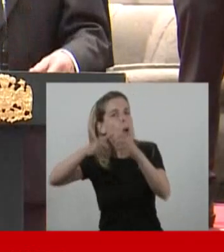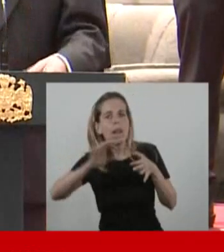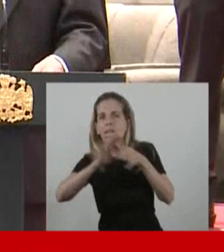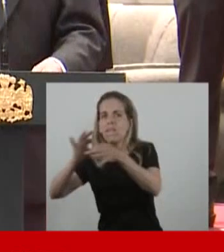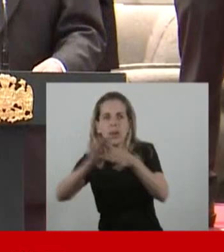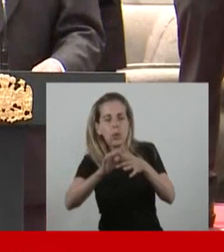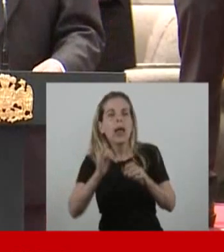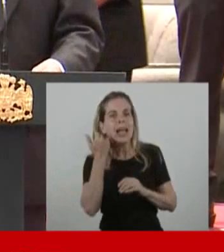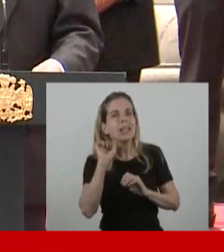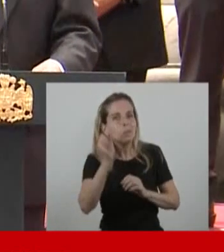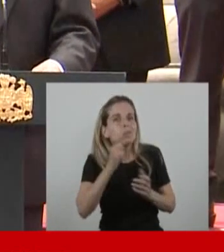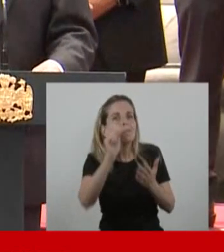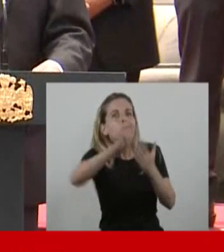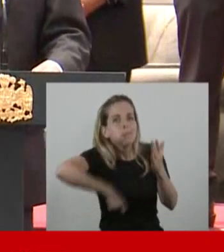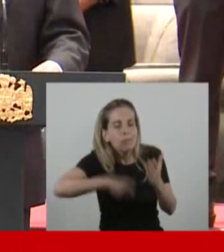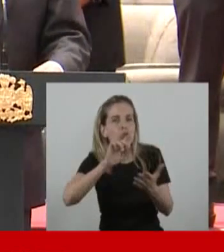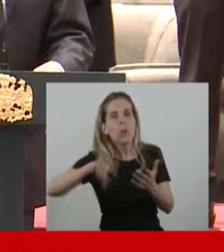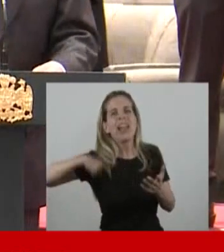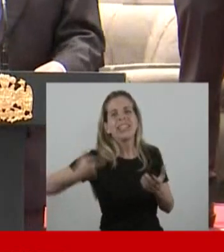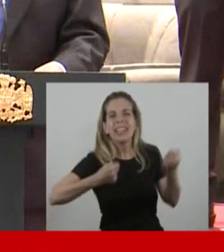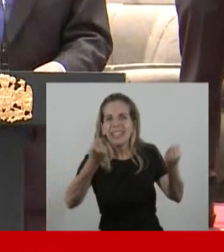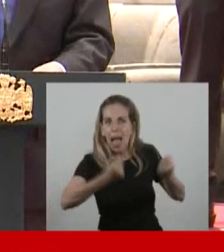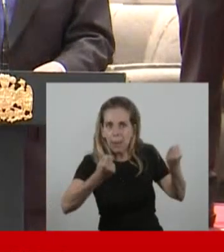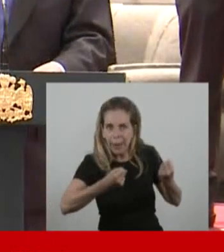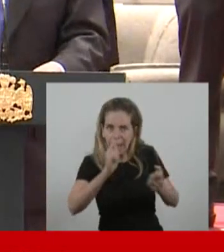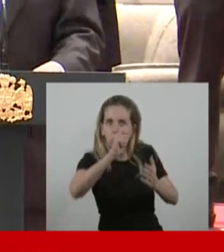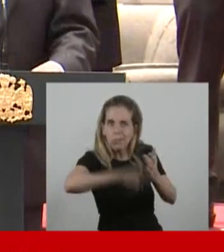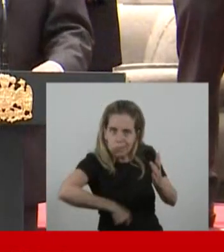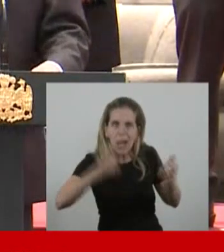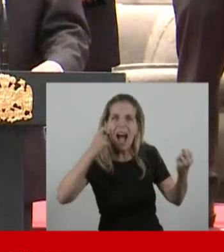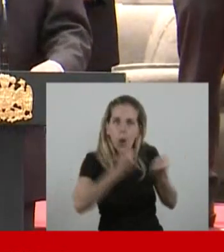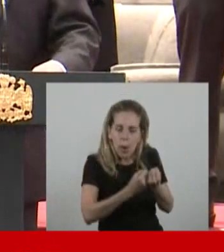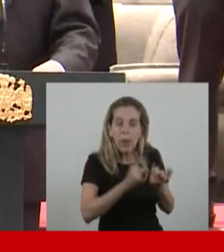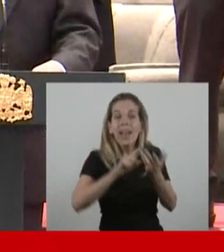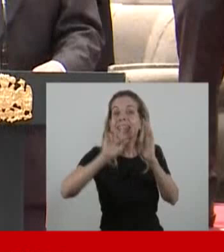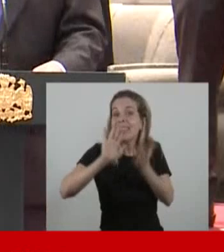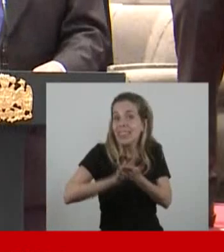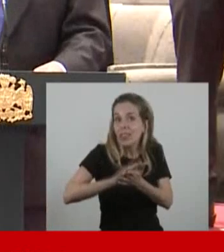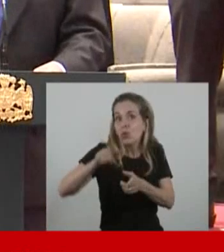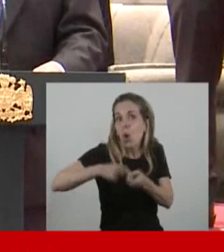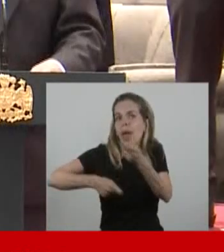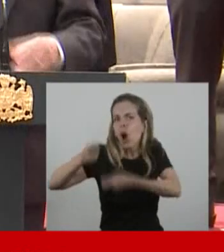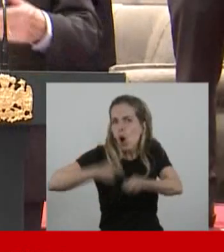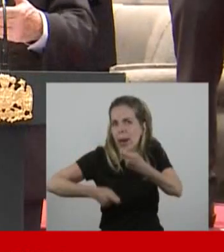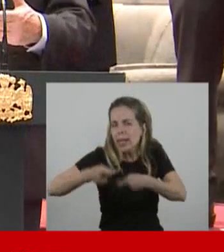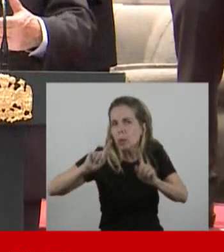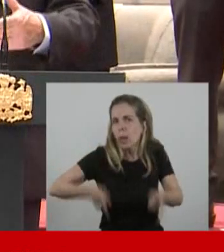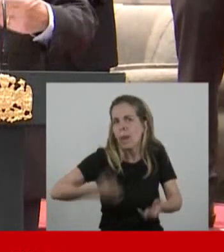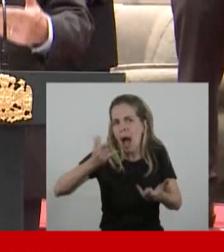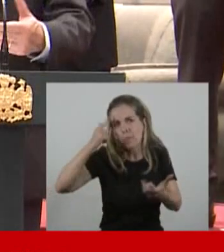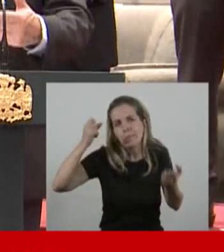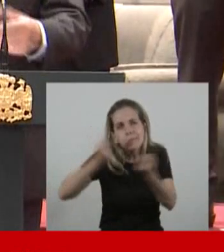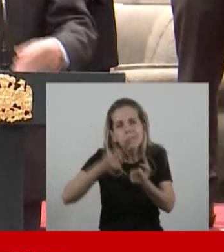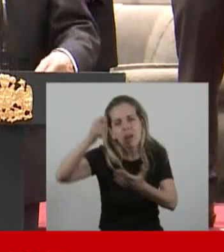del reconocimiento de licencias de conducir y también en materia comercial hemos suscrito acuerdos que van a mejorar